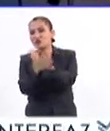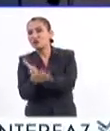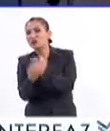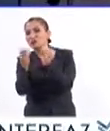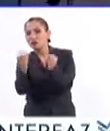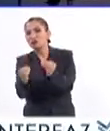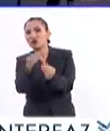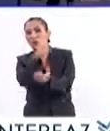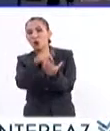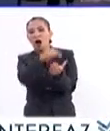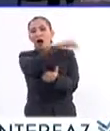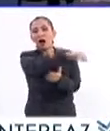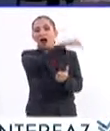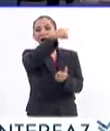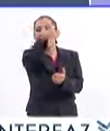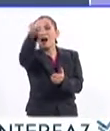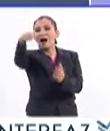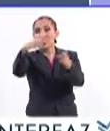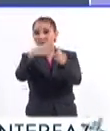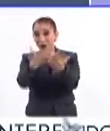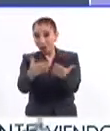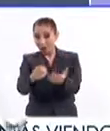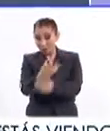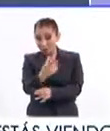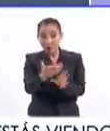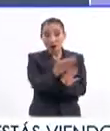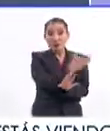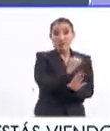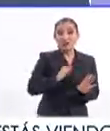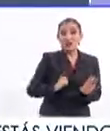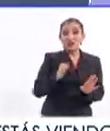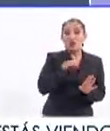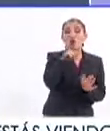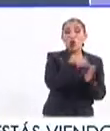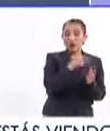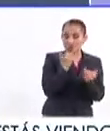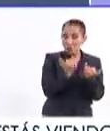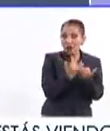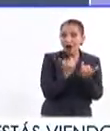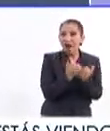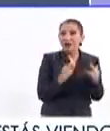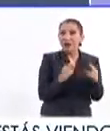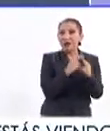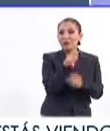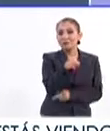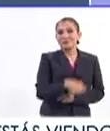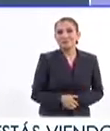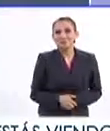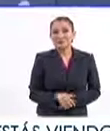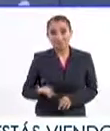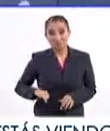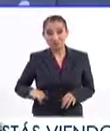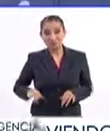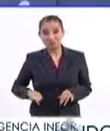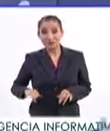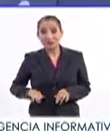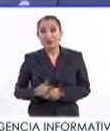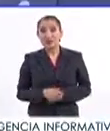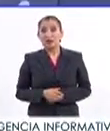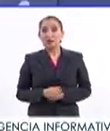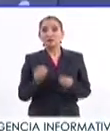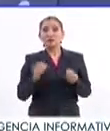estos espacios forman parte de una religiosidad más antigua, Ok. pero con nuevos matices, ¿no? Muy interesante esto.